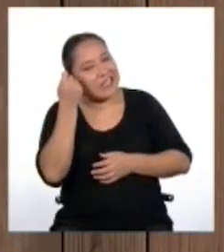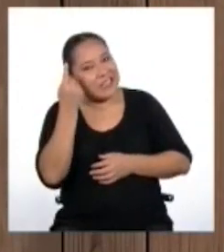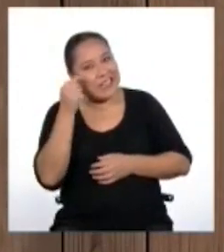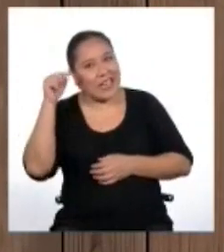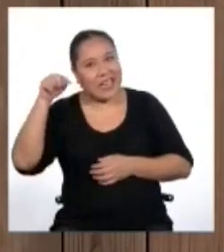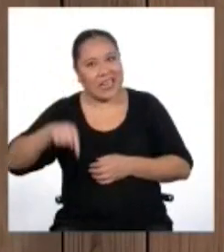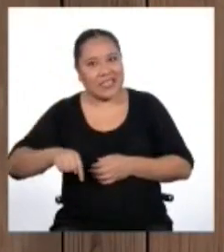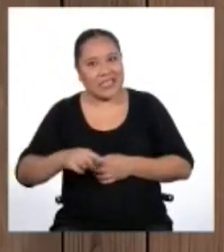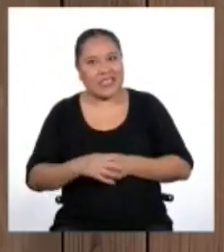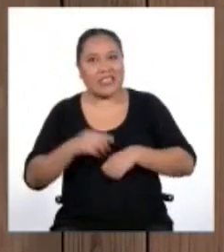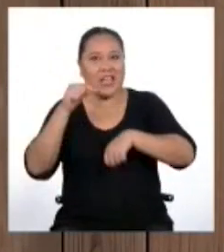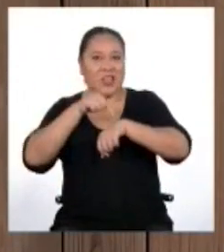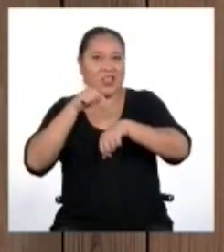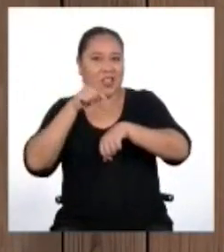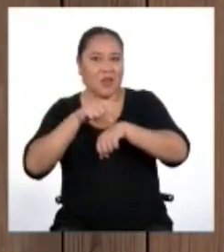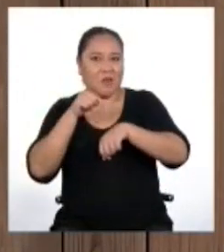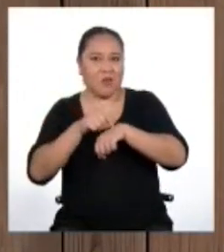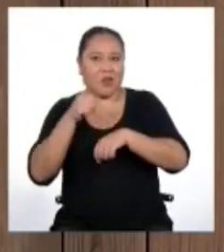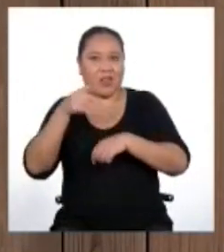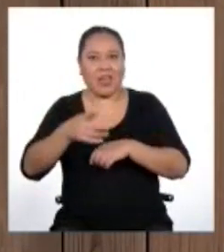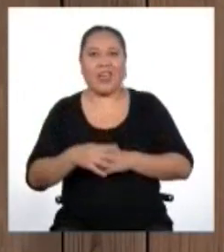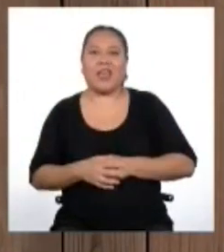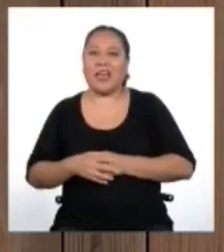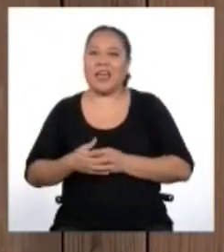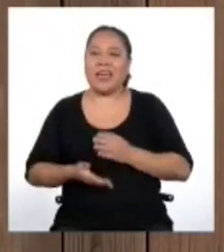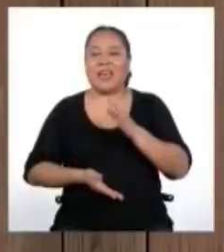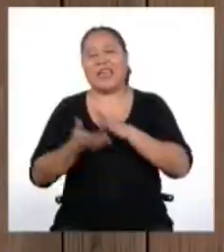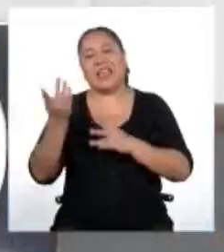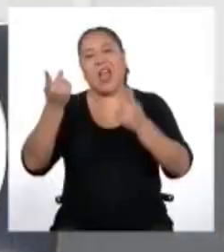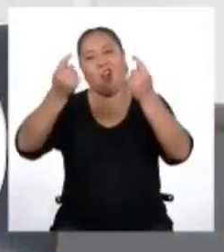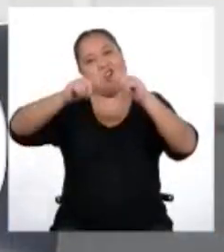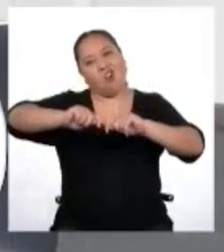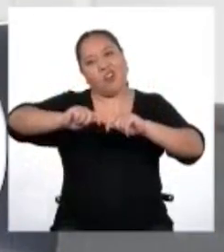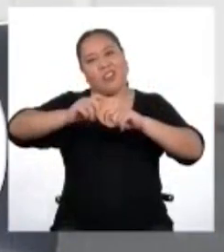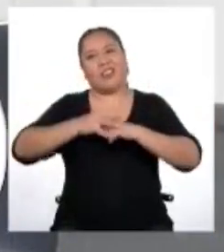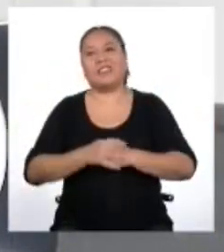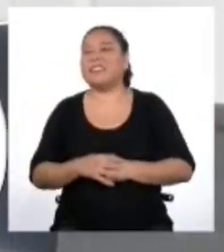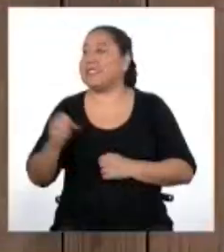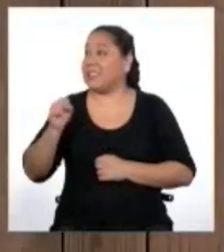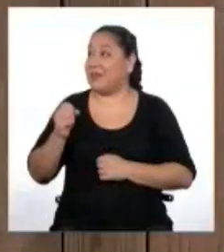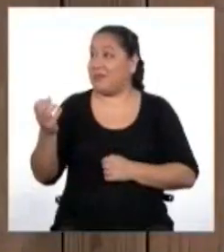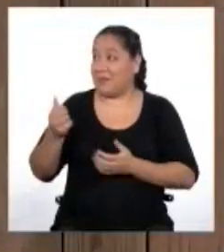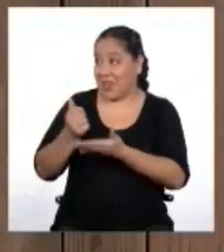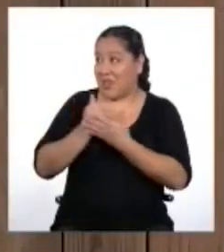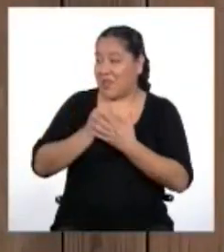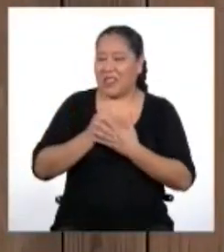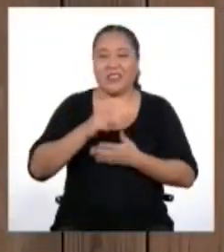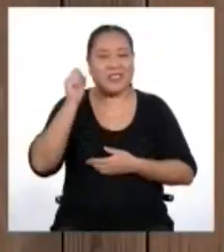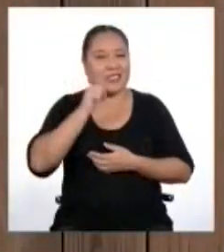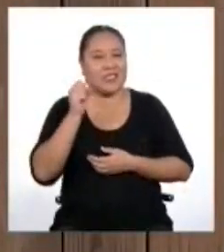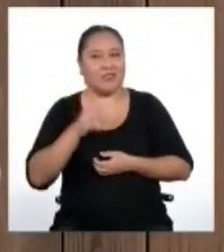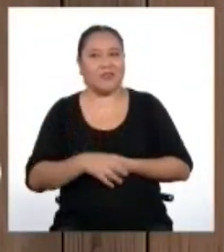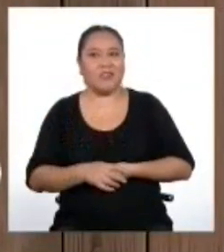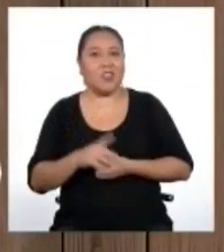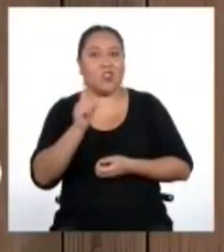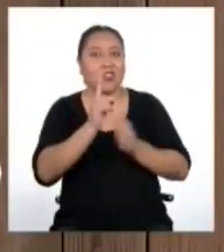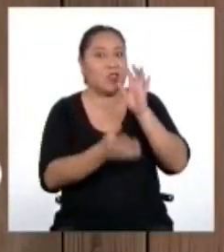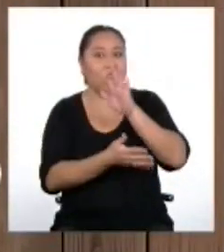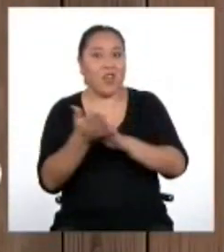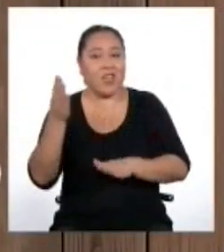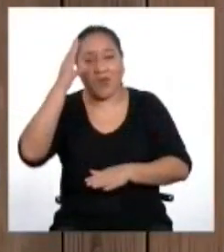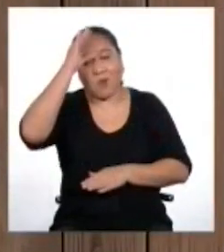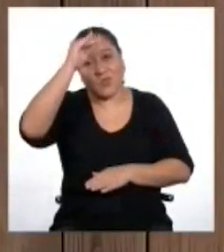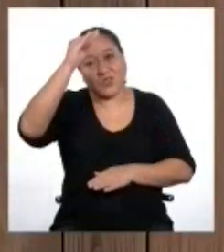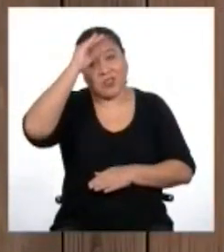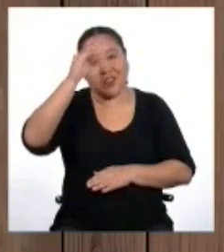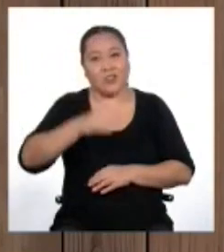este sería el momento donde tenemos que ir a comerciales. Así es, ¿me ayuda? Por supuesto que sí. No se muevan, chicas y